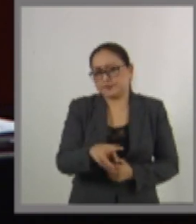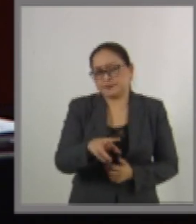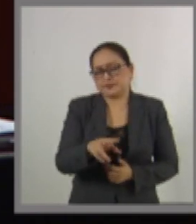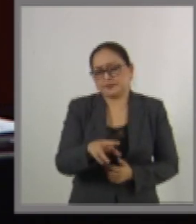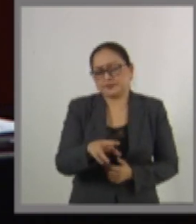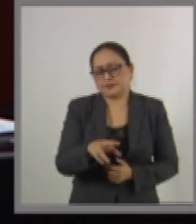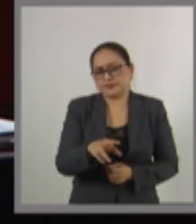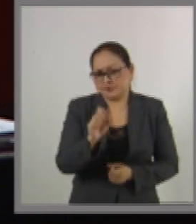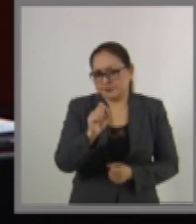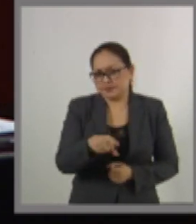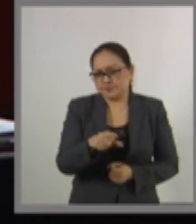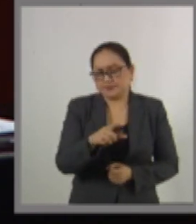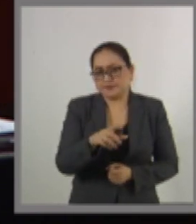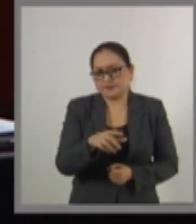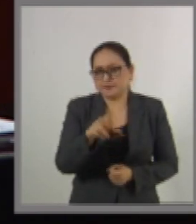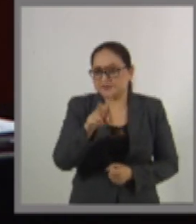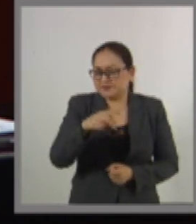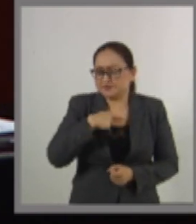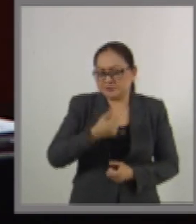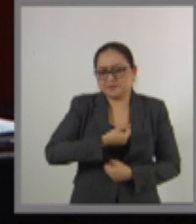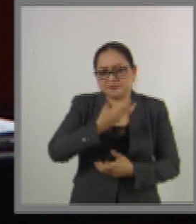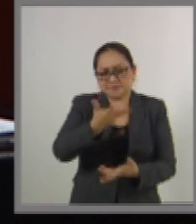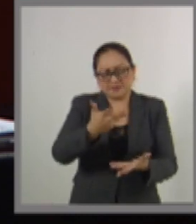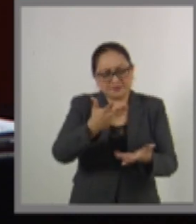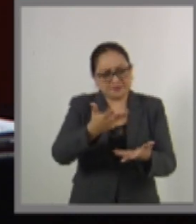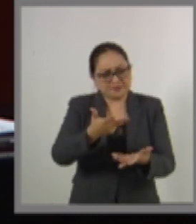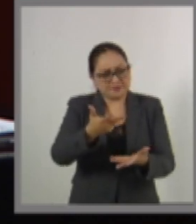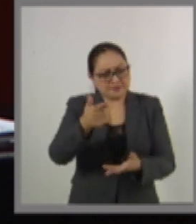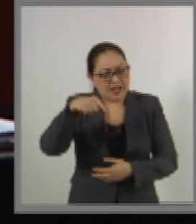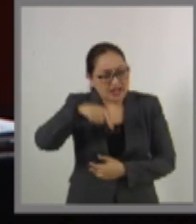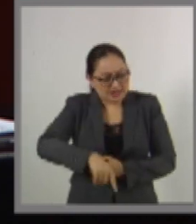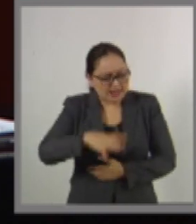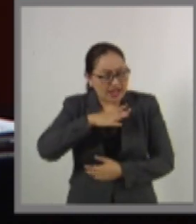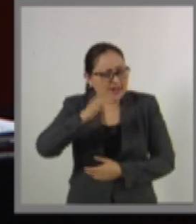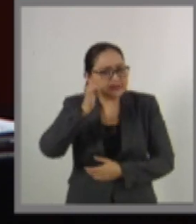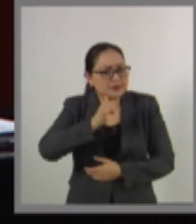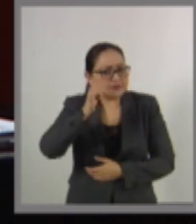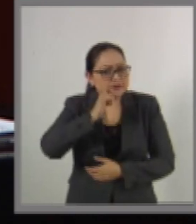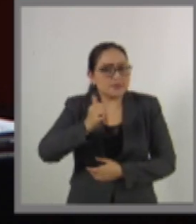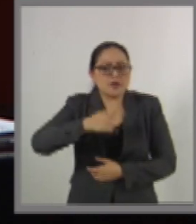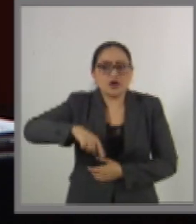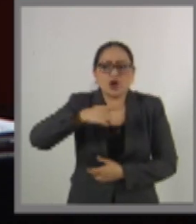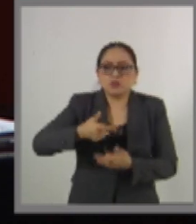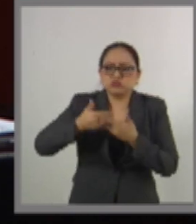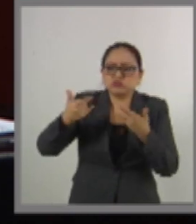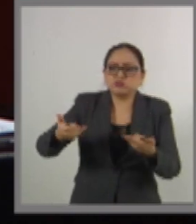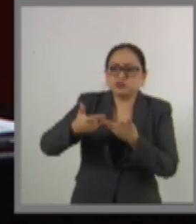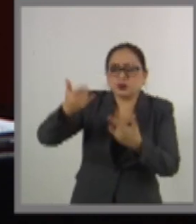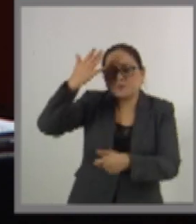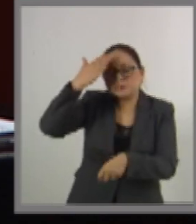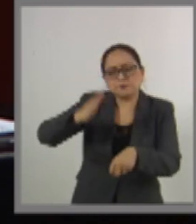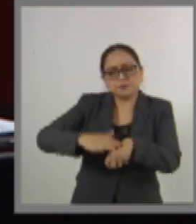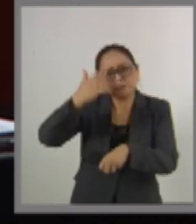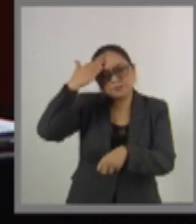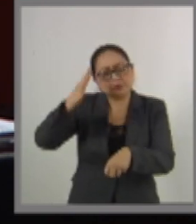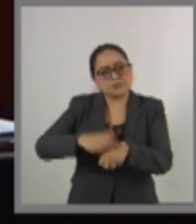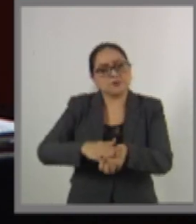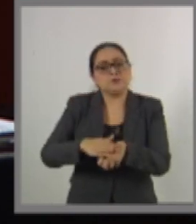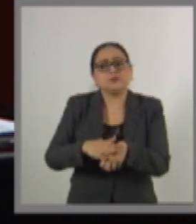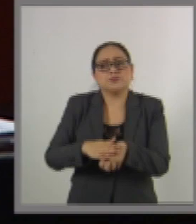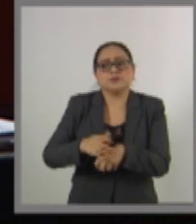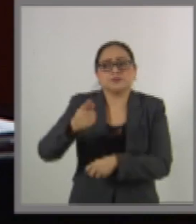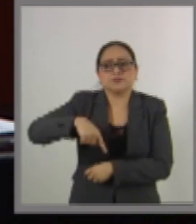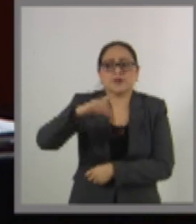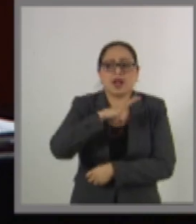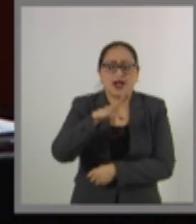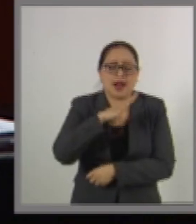de verdad, aquí conservará por siempre todas las anécdotas que tuvimos